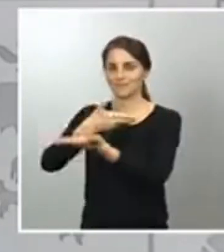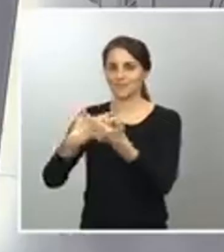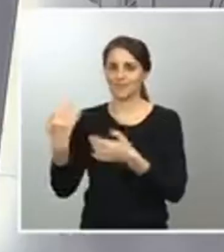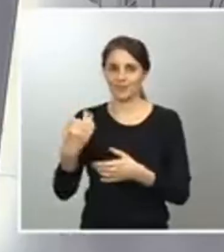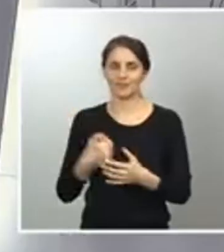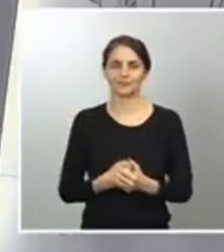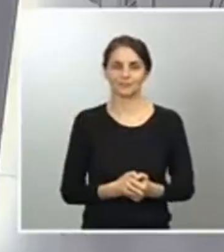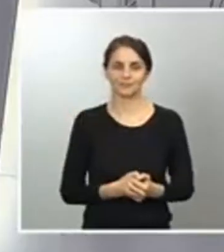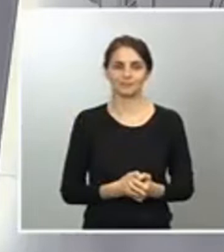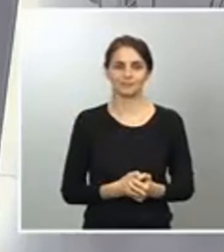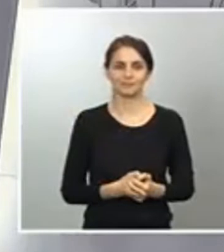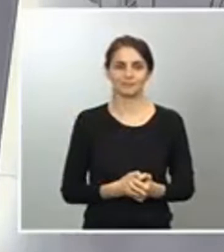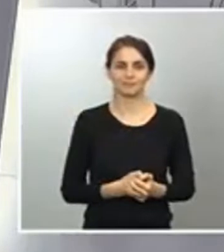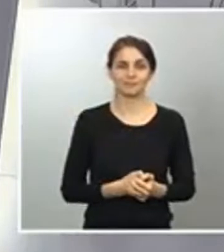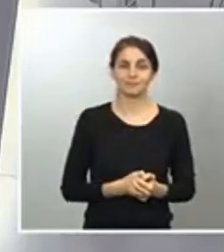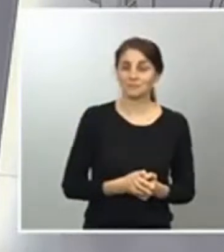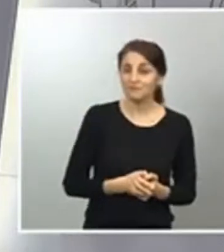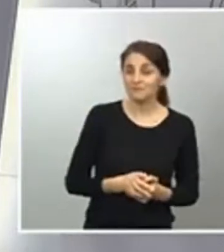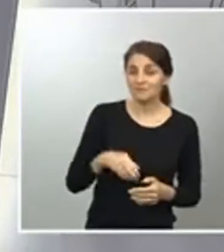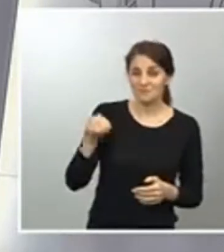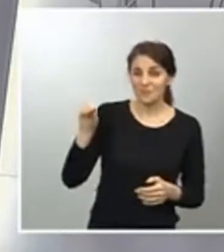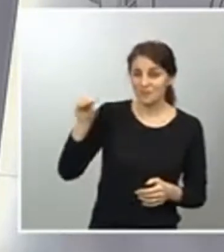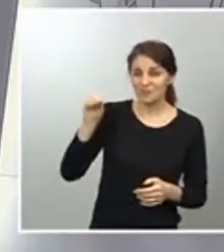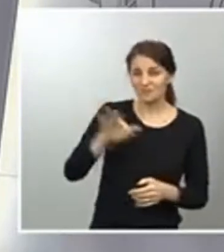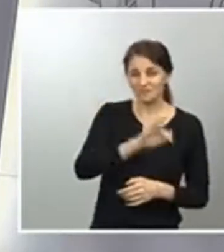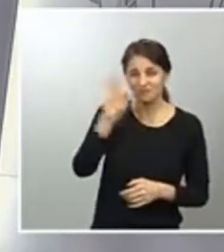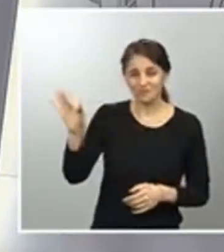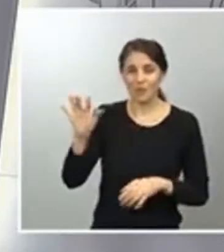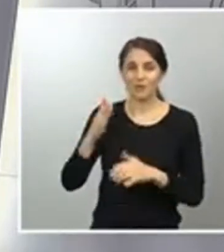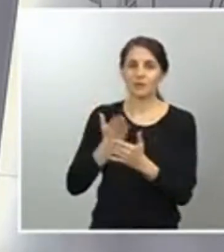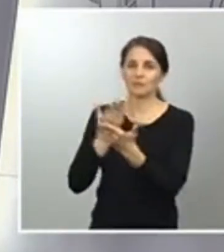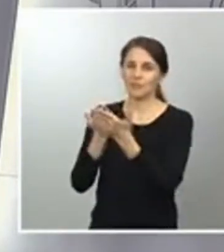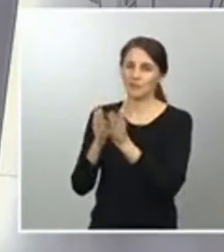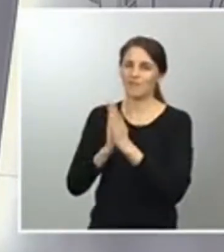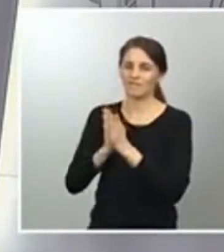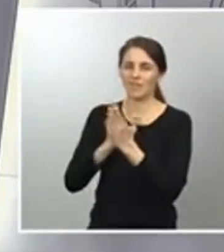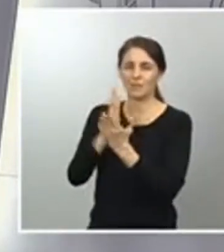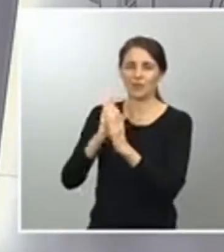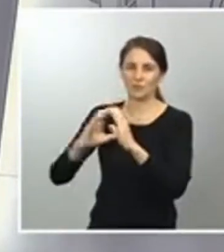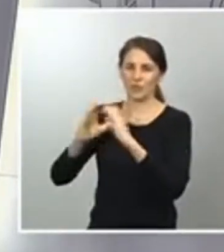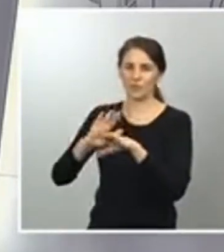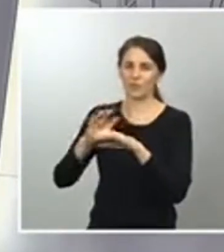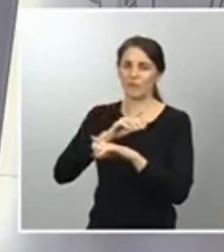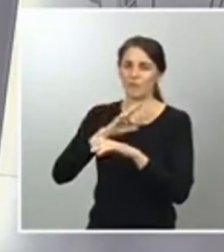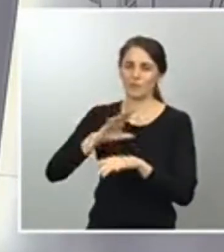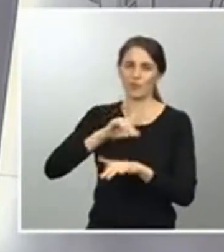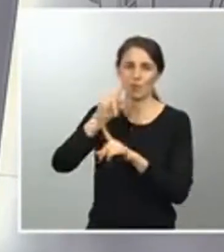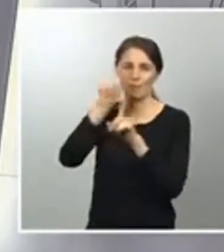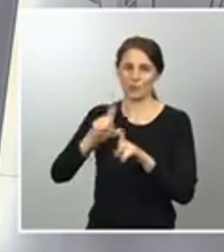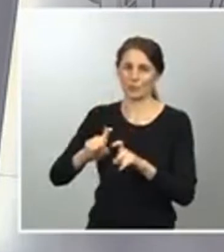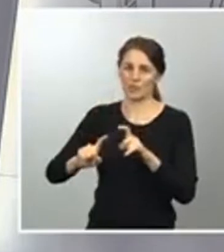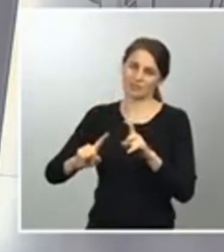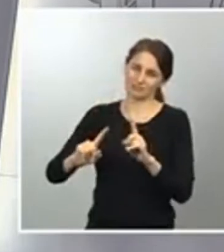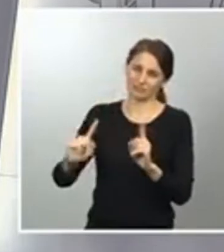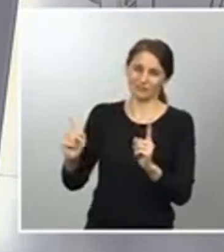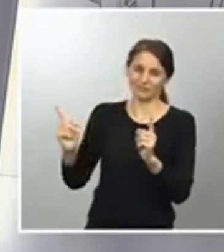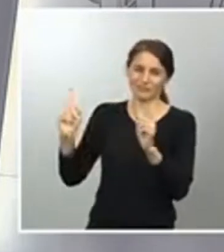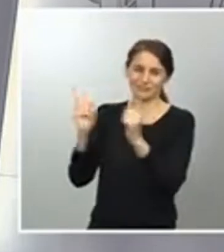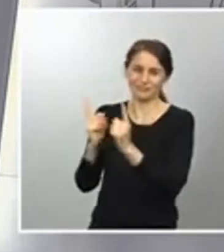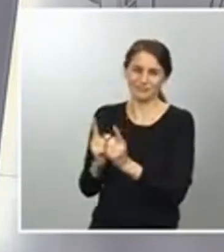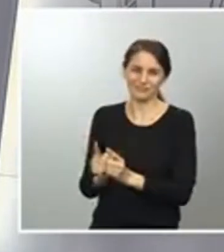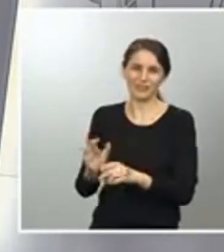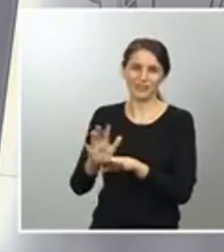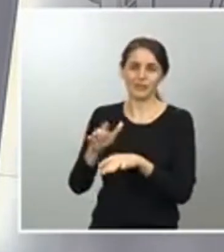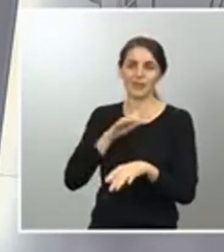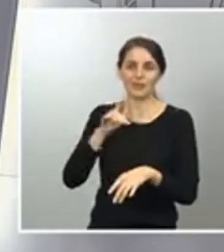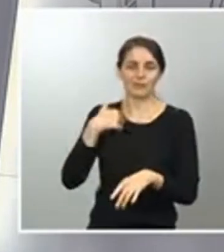Rogamos, por favor, a los medios que dosifiquen en lo posible sus preguntas. Hay todavía 9 turnos de palabra por delante y el siguiente lo tiene Nació Digital.